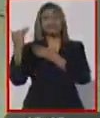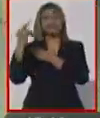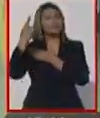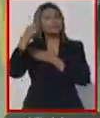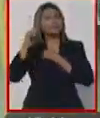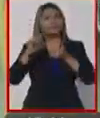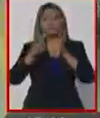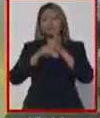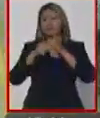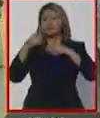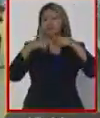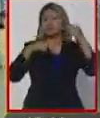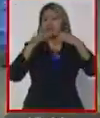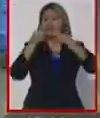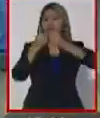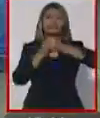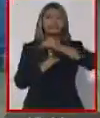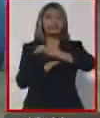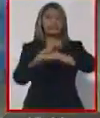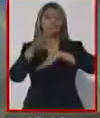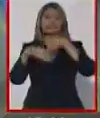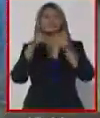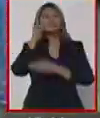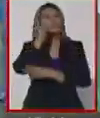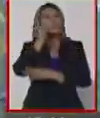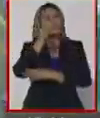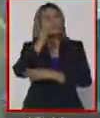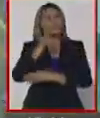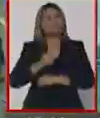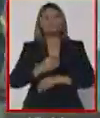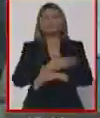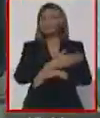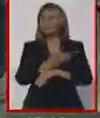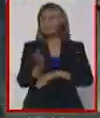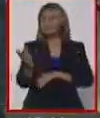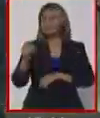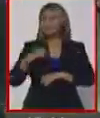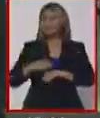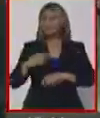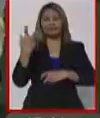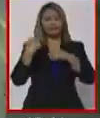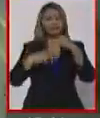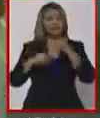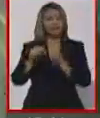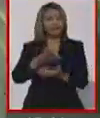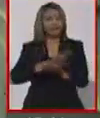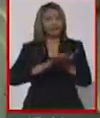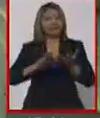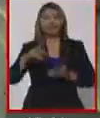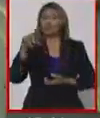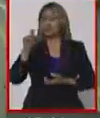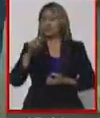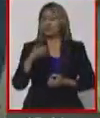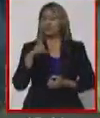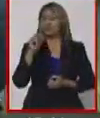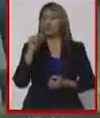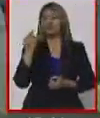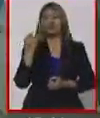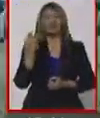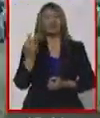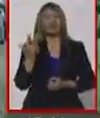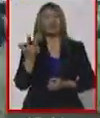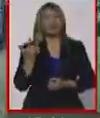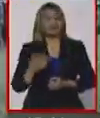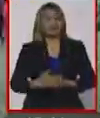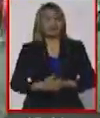luego para la construcción inmediata de los puentes. Todos los días, en cada momento es un caos total. Necesitamos no uno, ni dos,